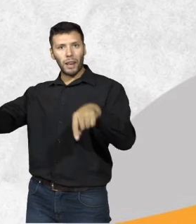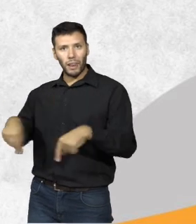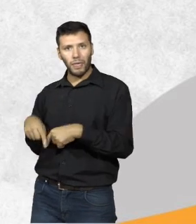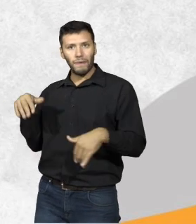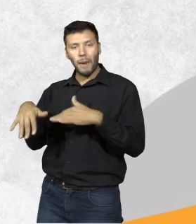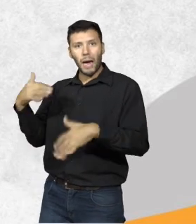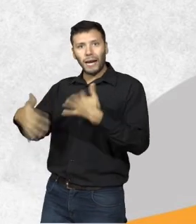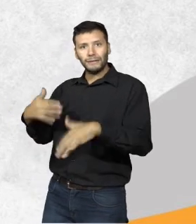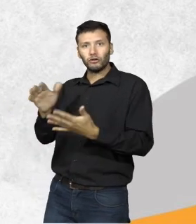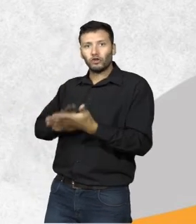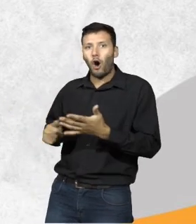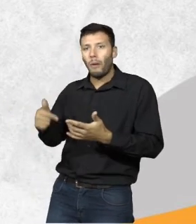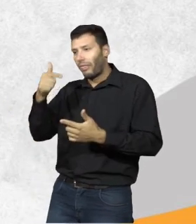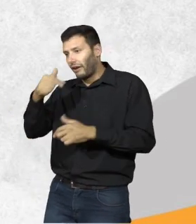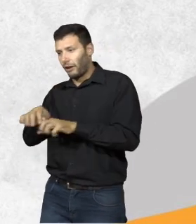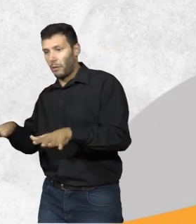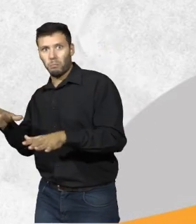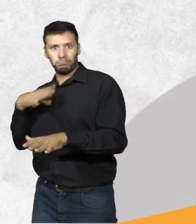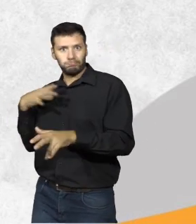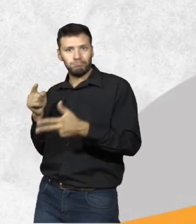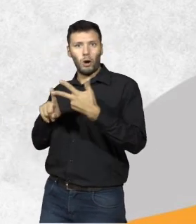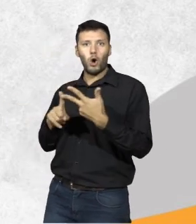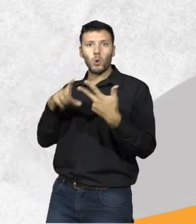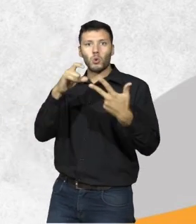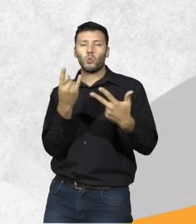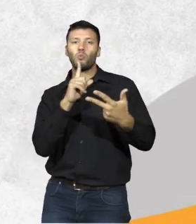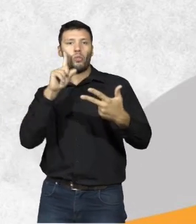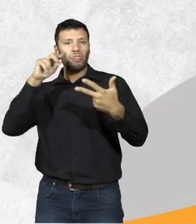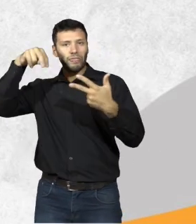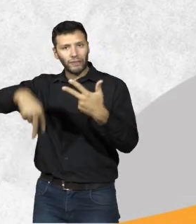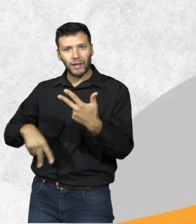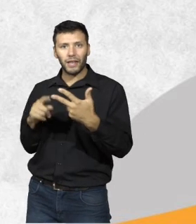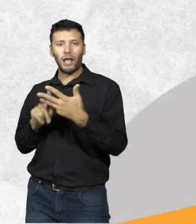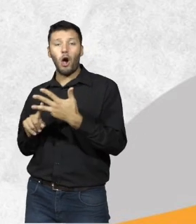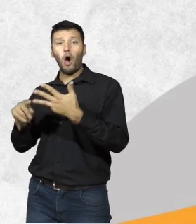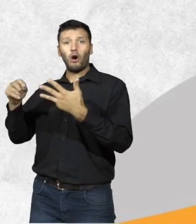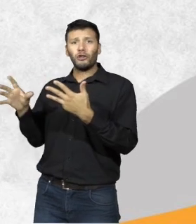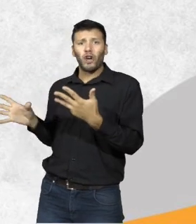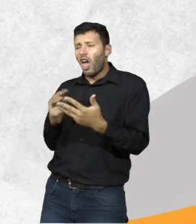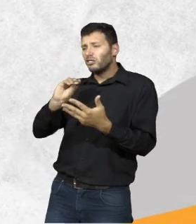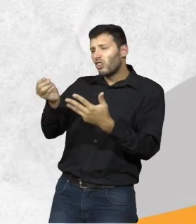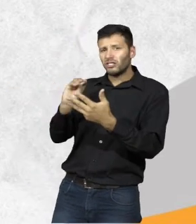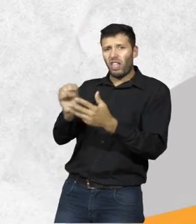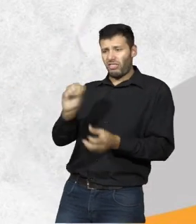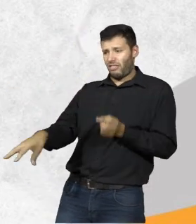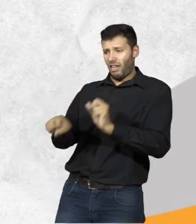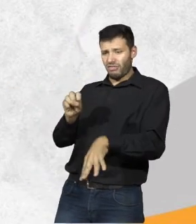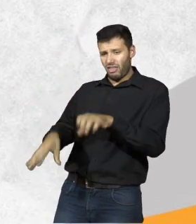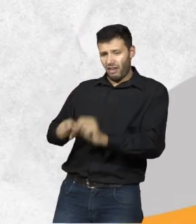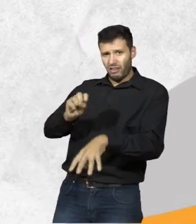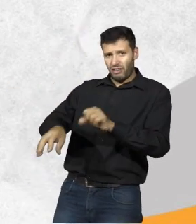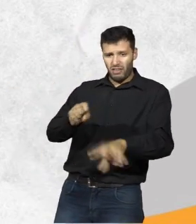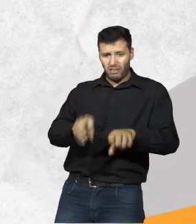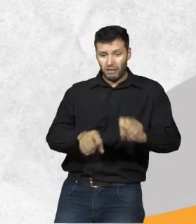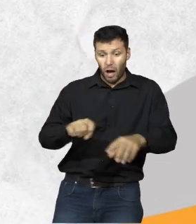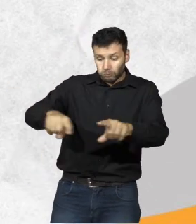derrame, cutin base oleosa, toda la mugre que había iba a parar a ese pozo, a